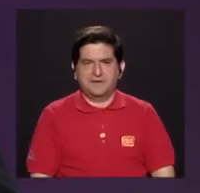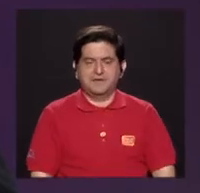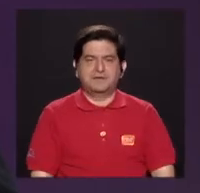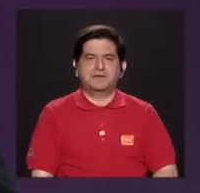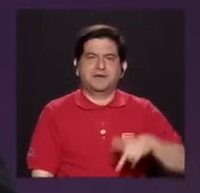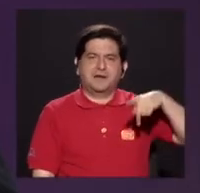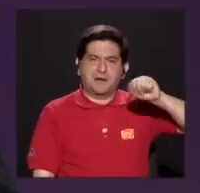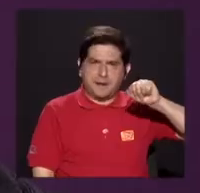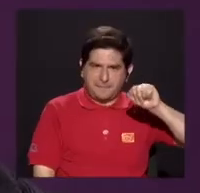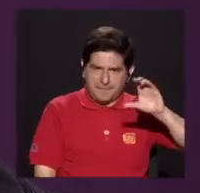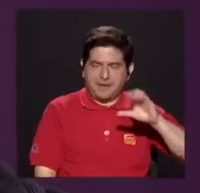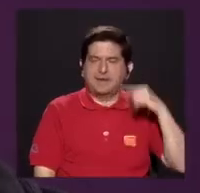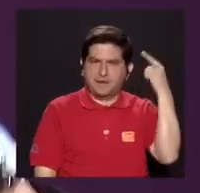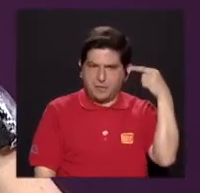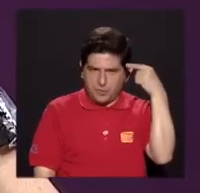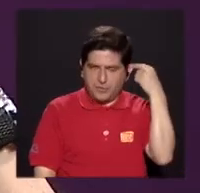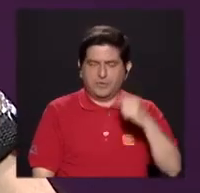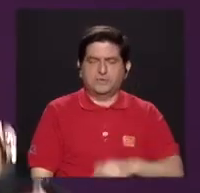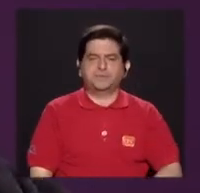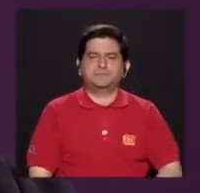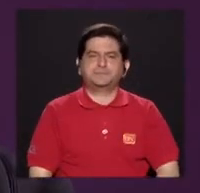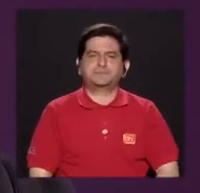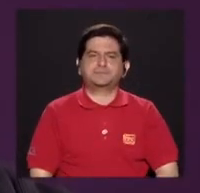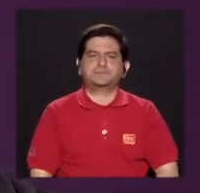Acción Ciudadana, al gobierno,